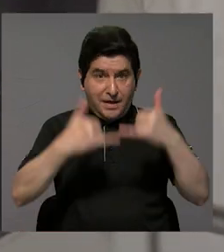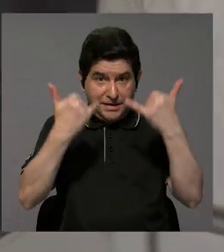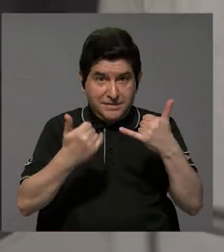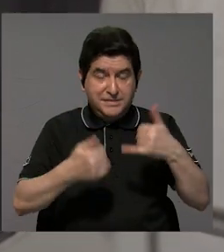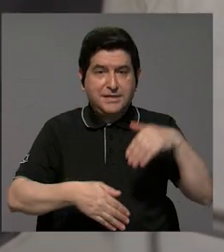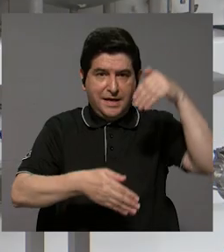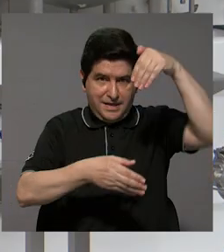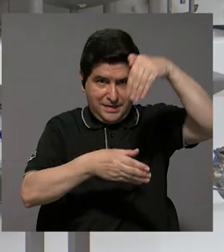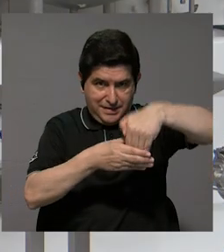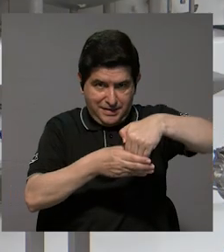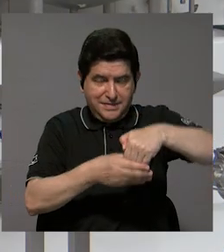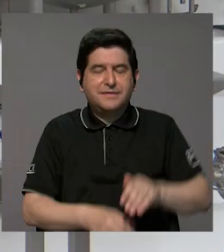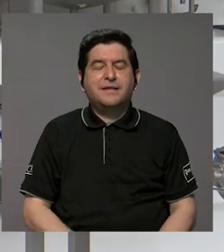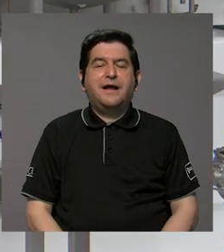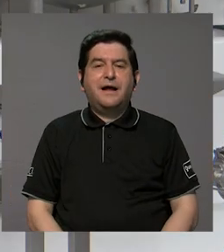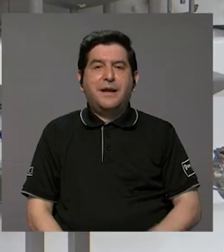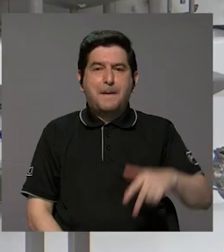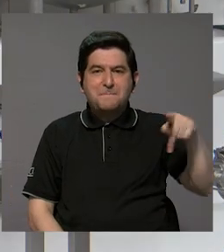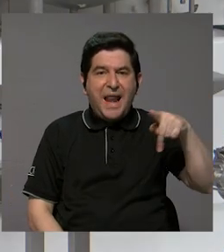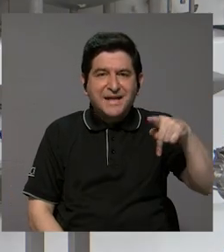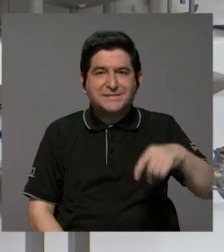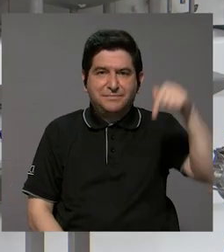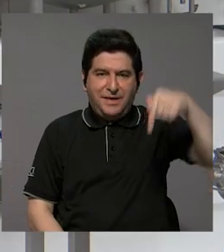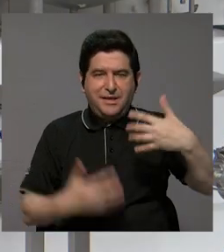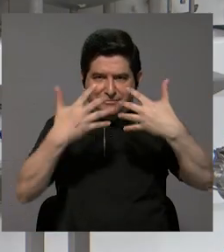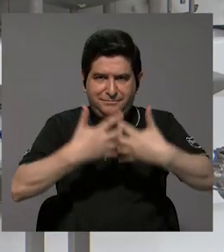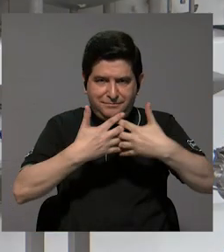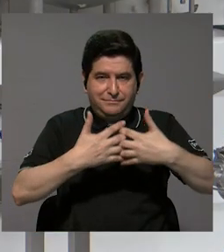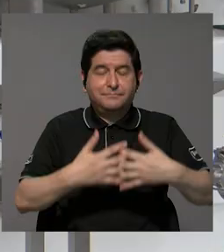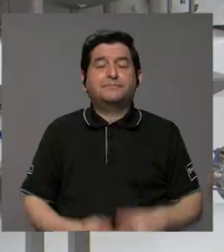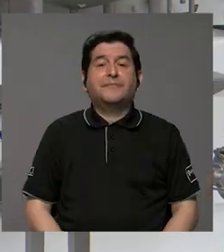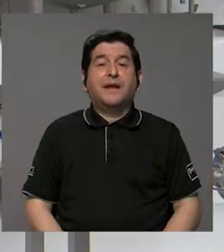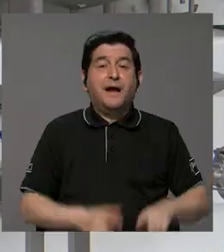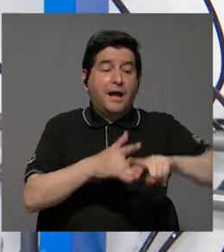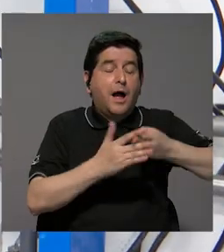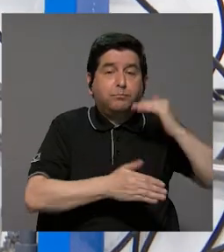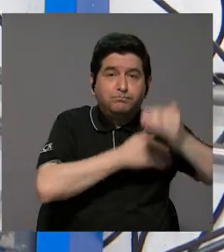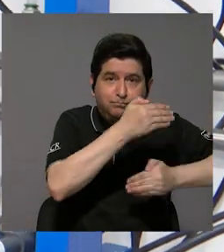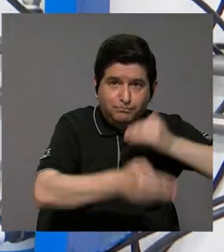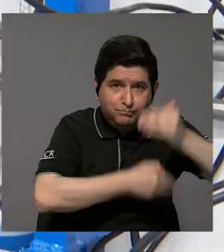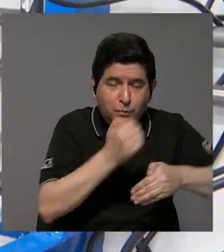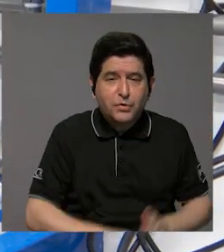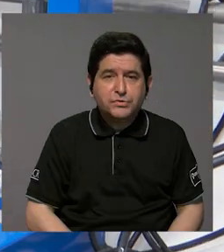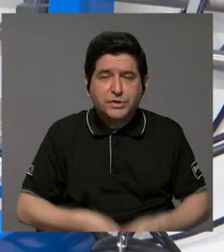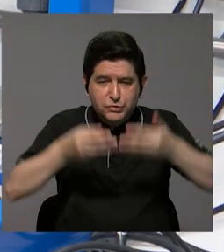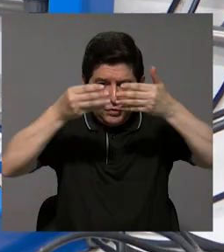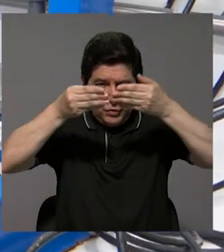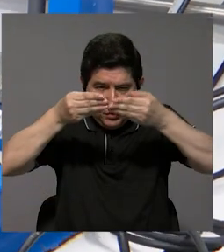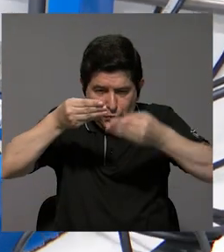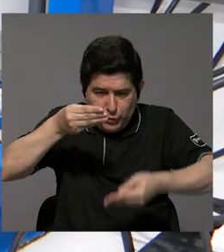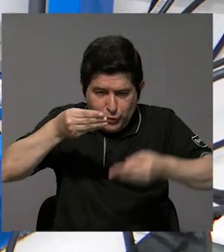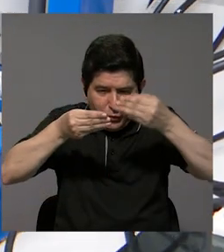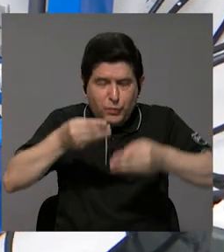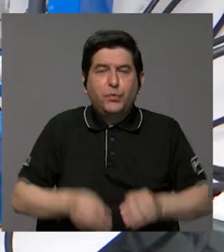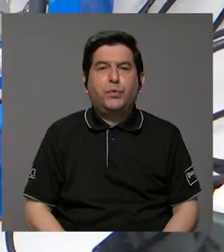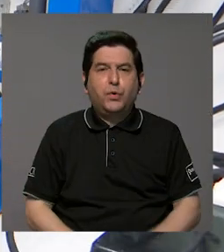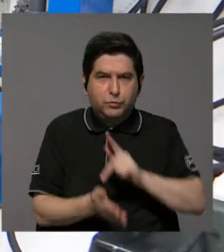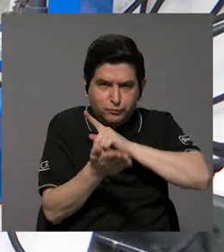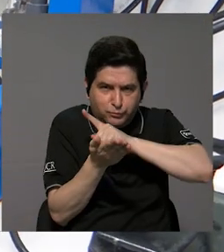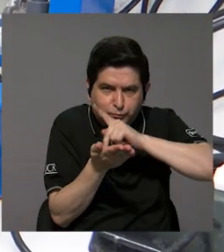Una vez que ingresa el plasma a planta, sufre todo el proceso de precipitación,